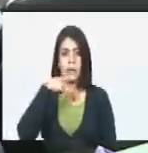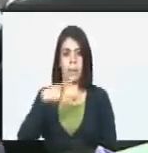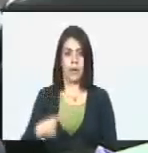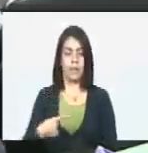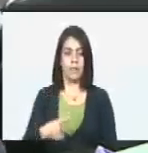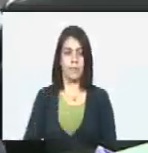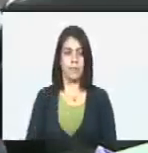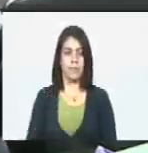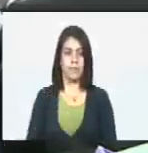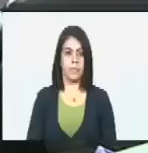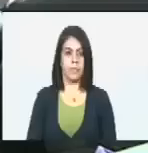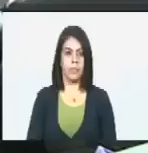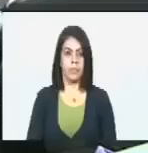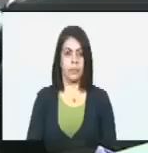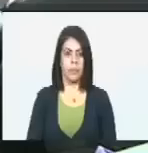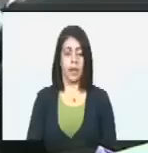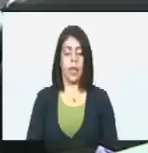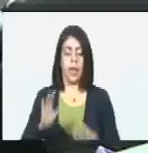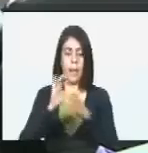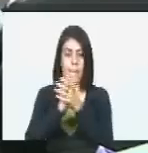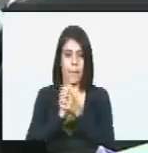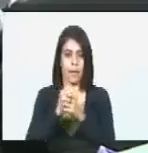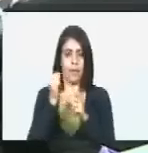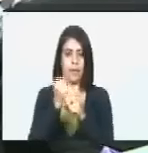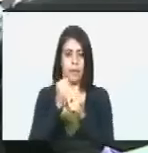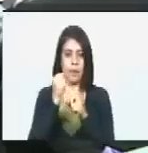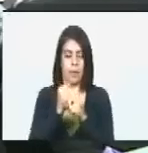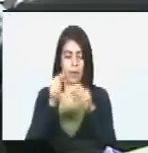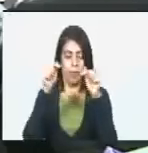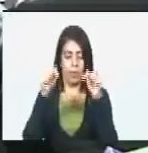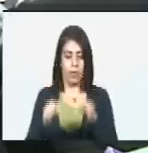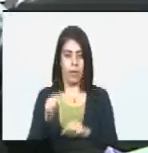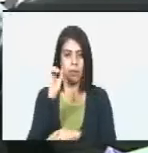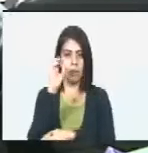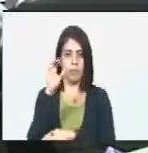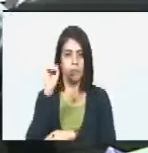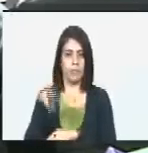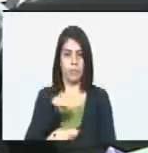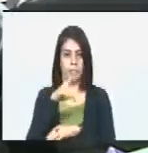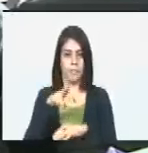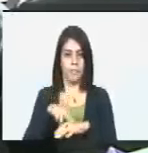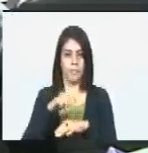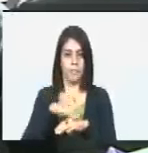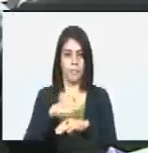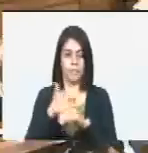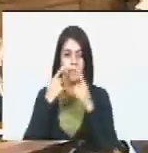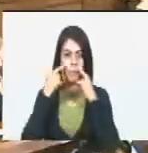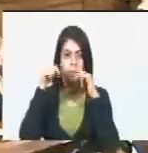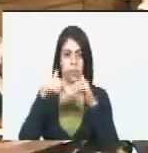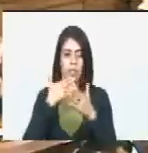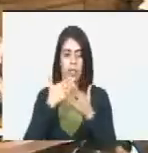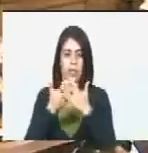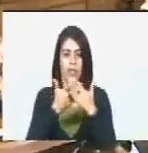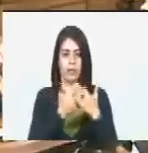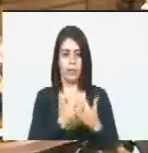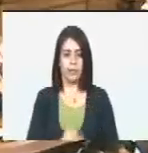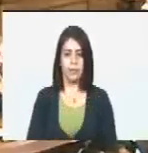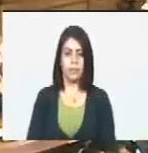ex compañera de trabajo aquí en la Asamblea Nacional Constituyente. Muchas gracias.